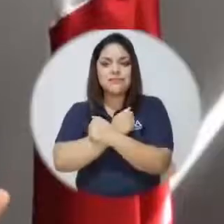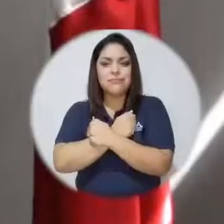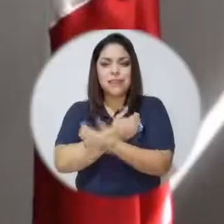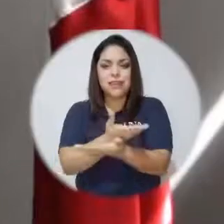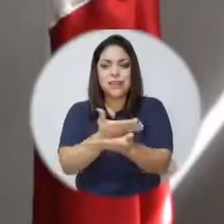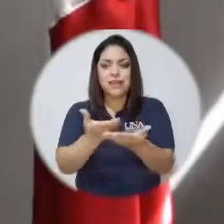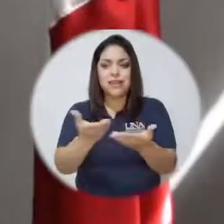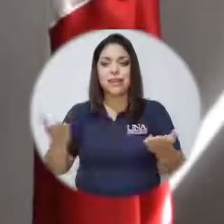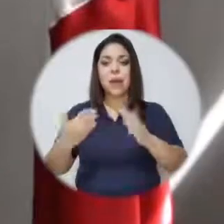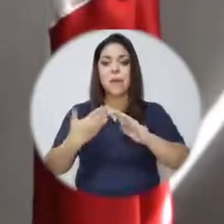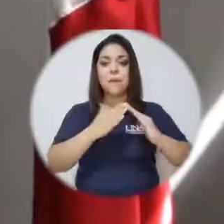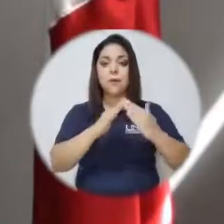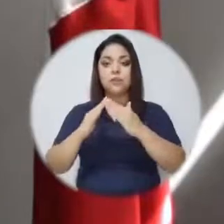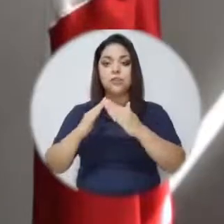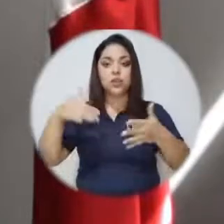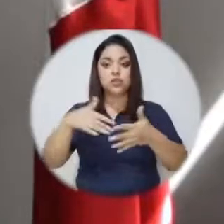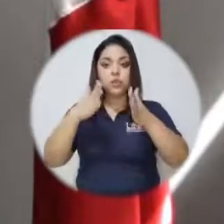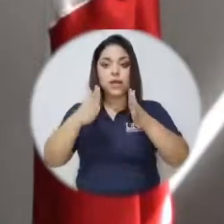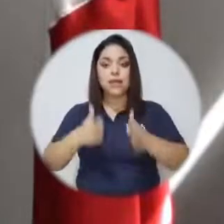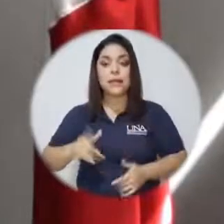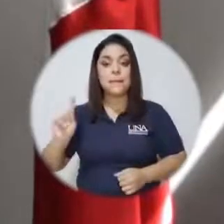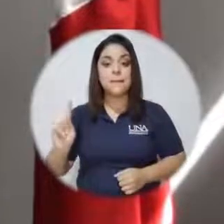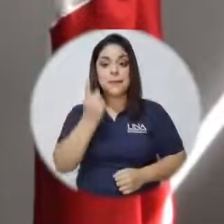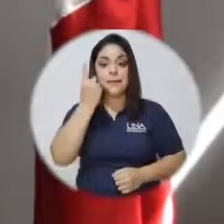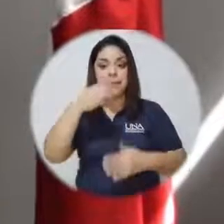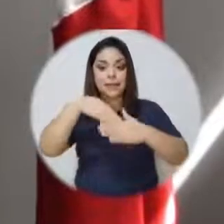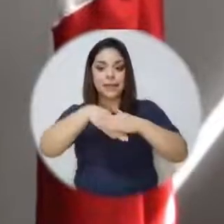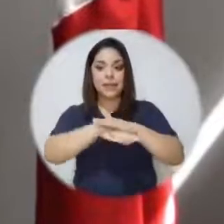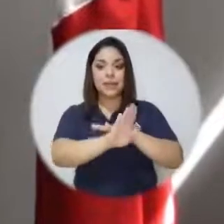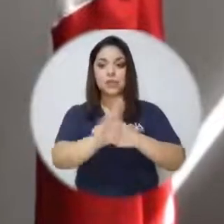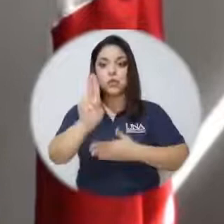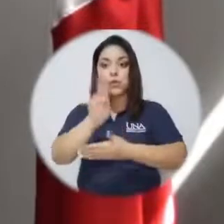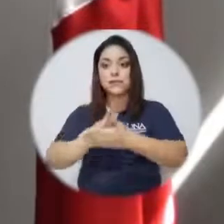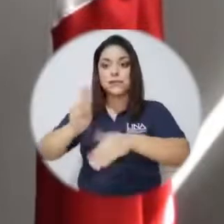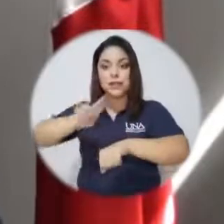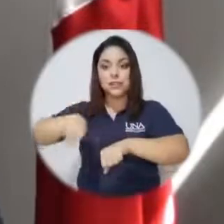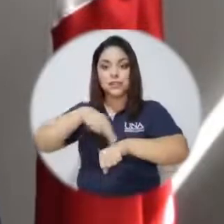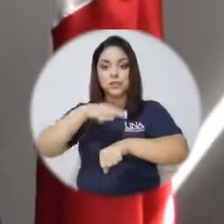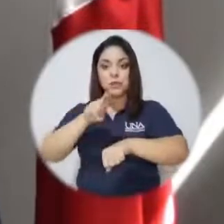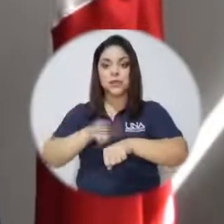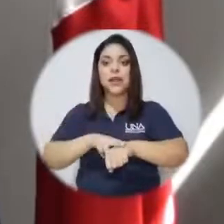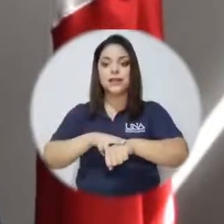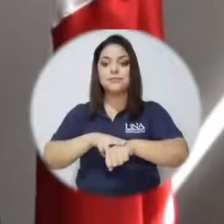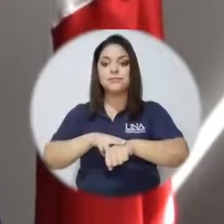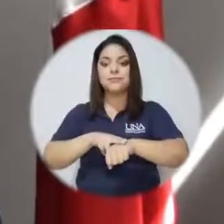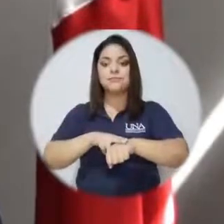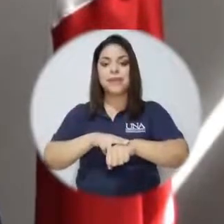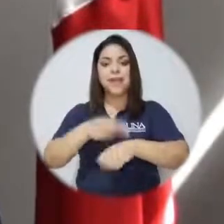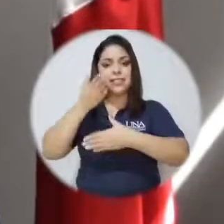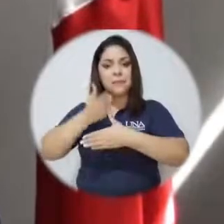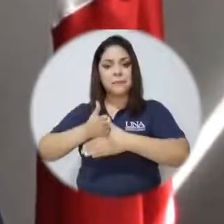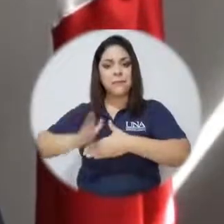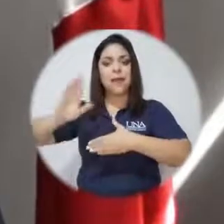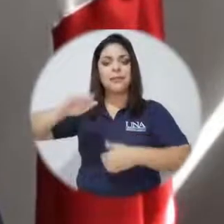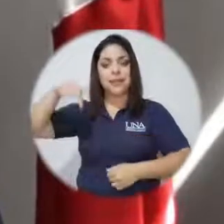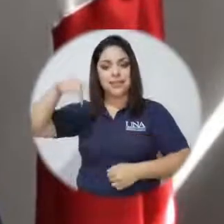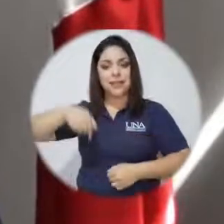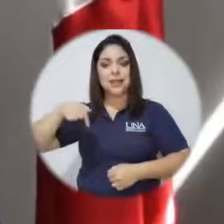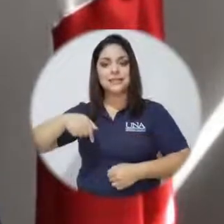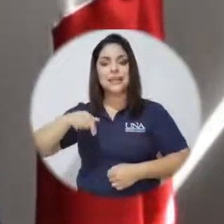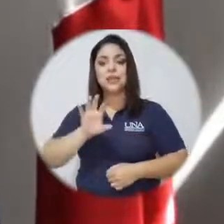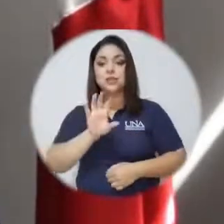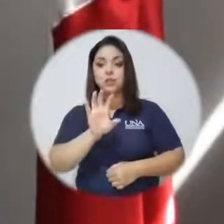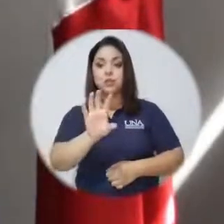Querida población estudiantil de primer ingreso a la Universidad Nacional, reciban de parte de